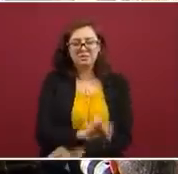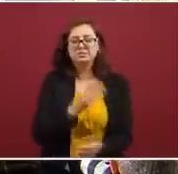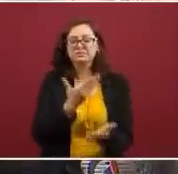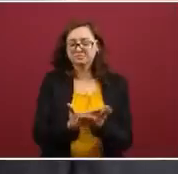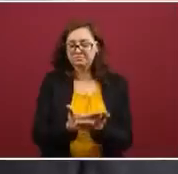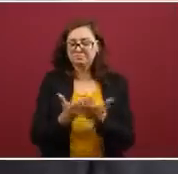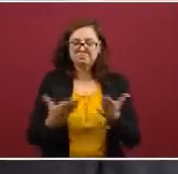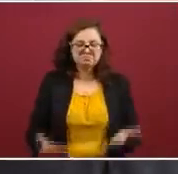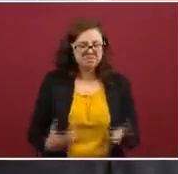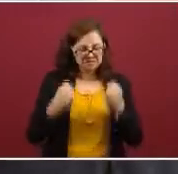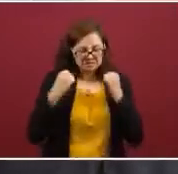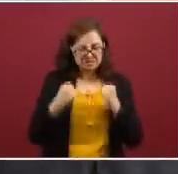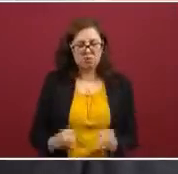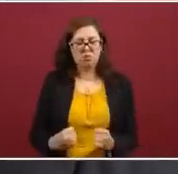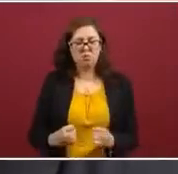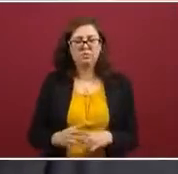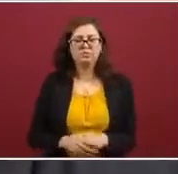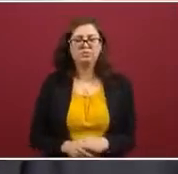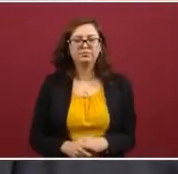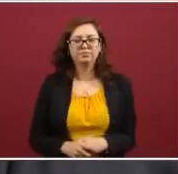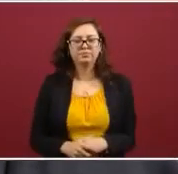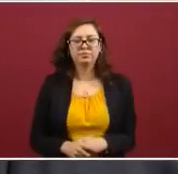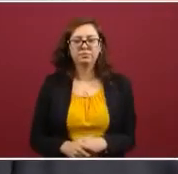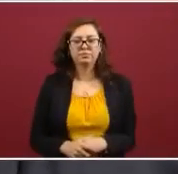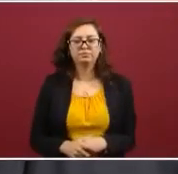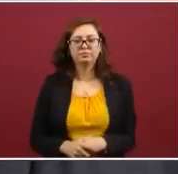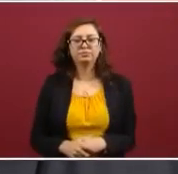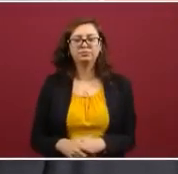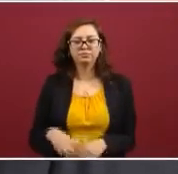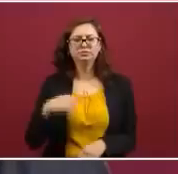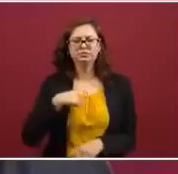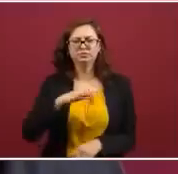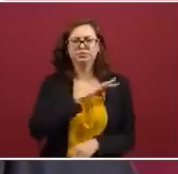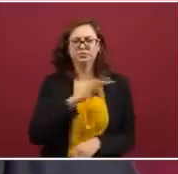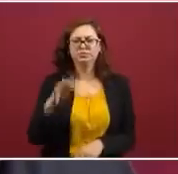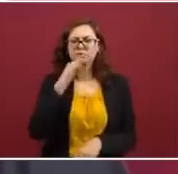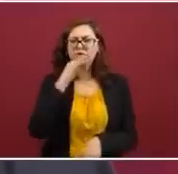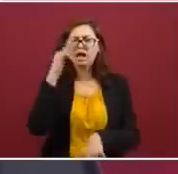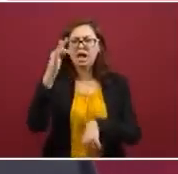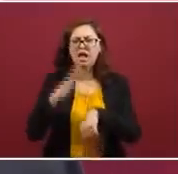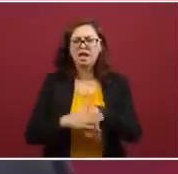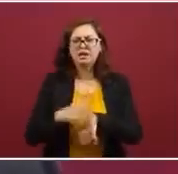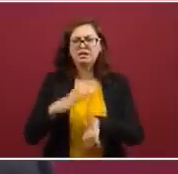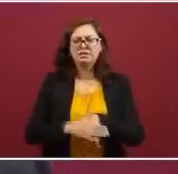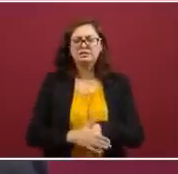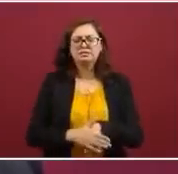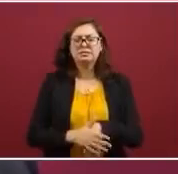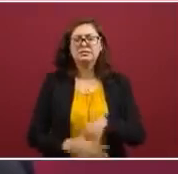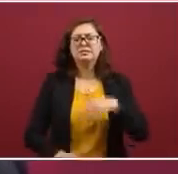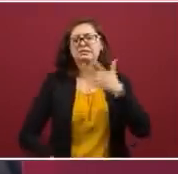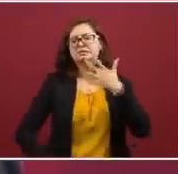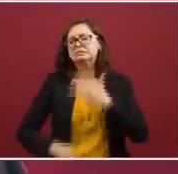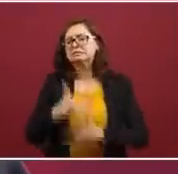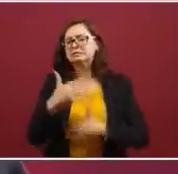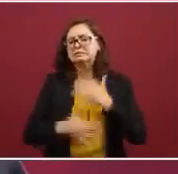Ya les puedo informar que más de 15